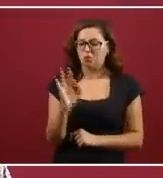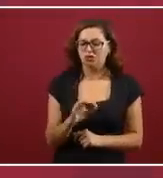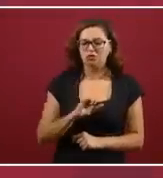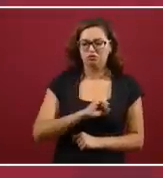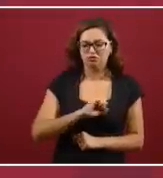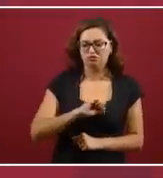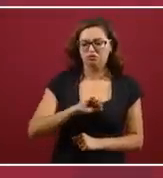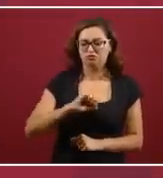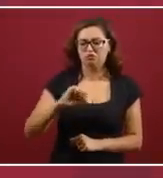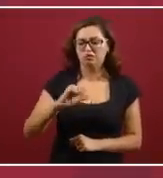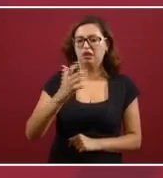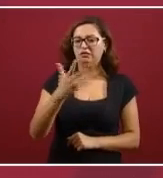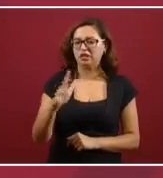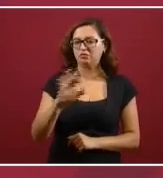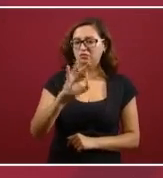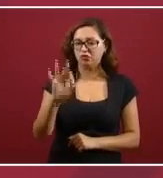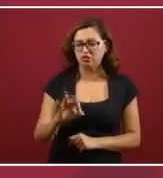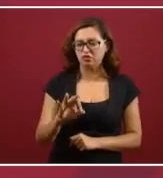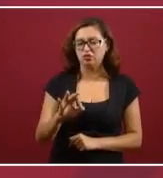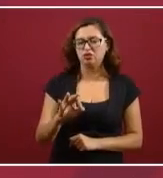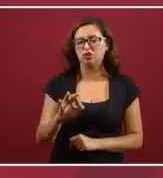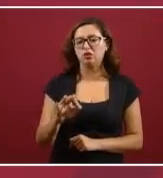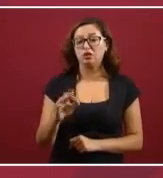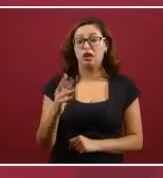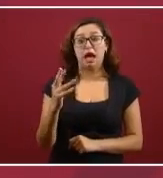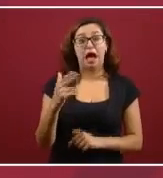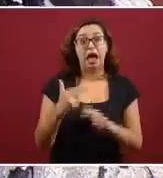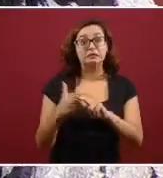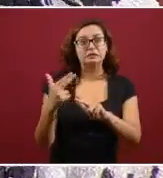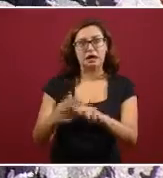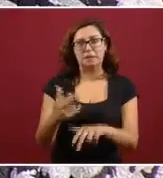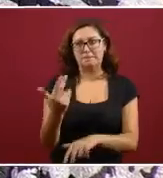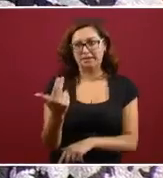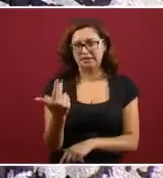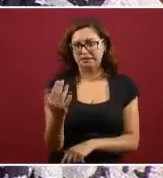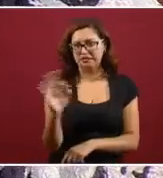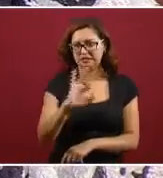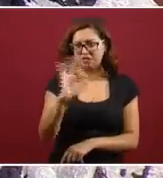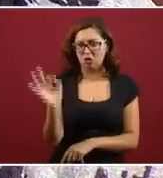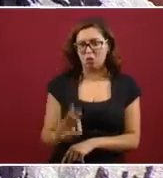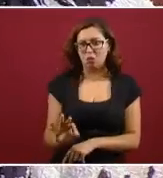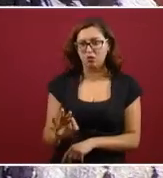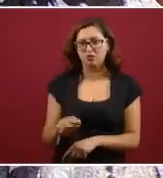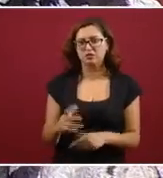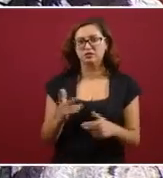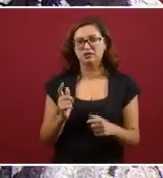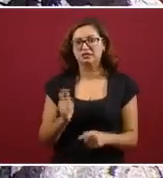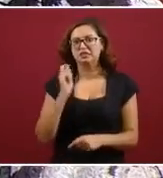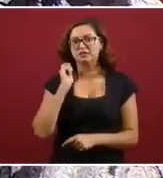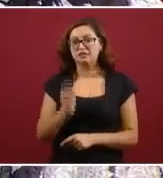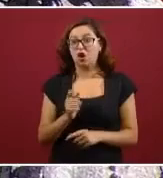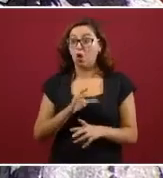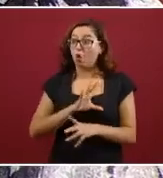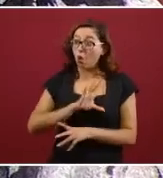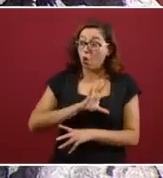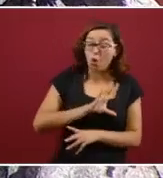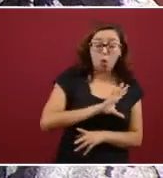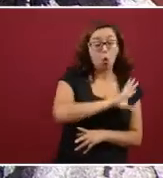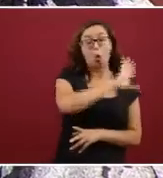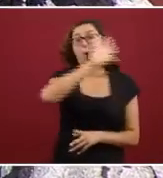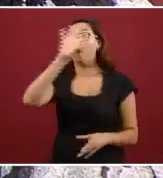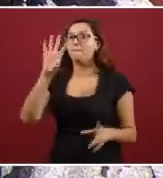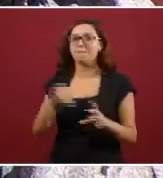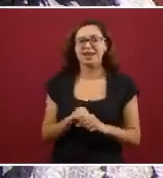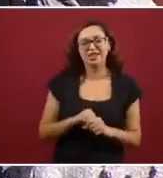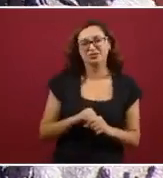avanzando a 10% hasta llegar a un límite máximo de 25% a todas las exportaciones mexicanas